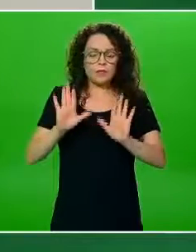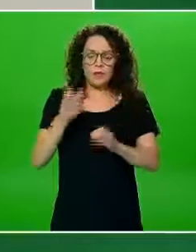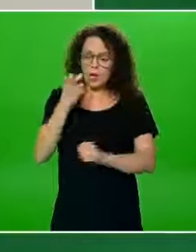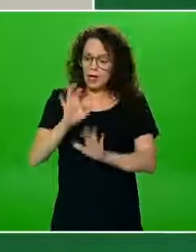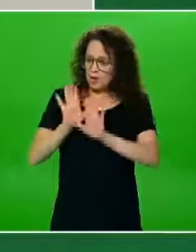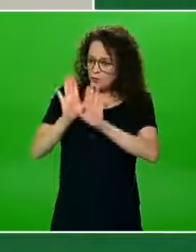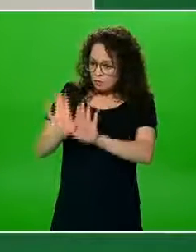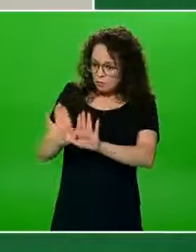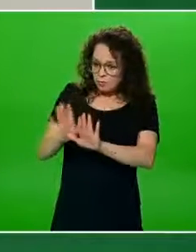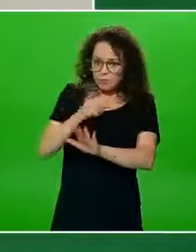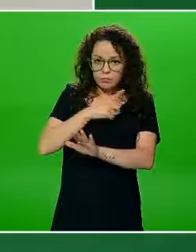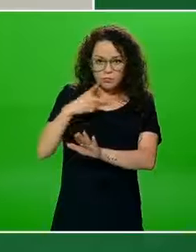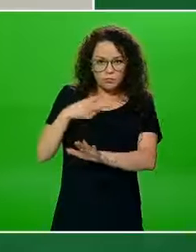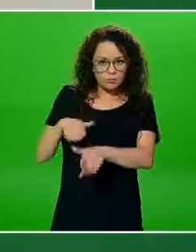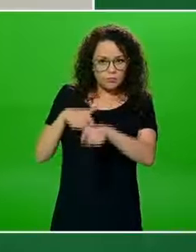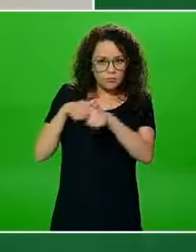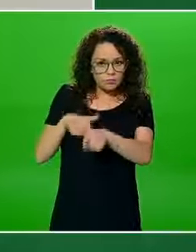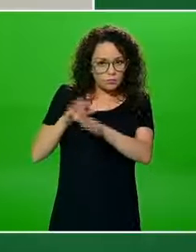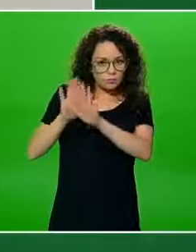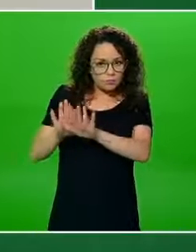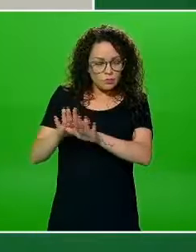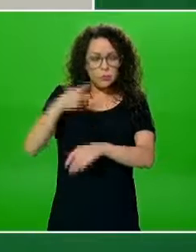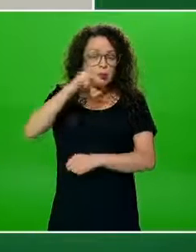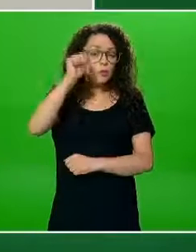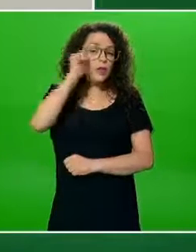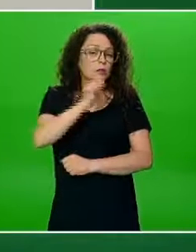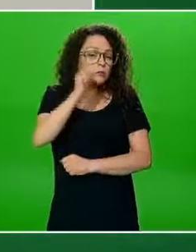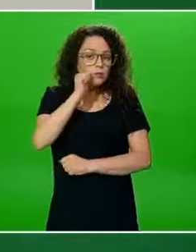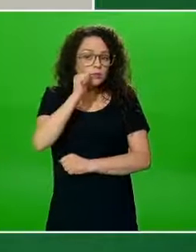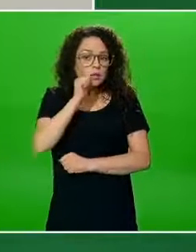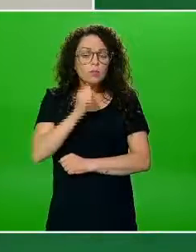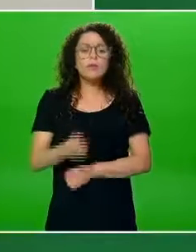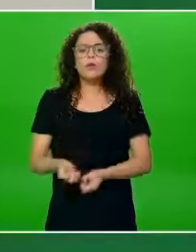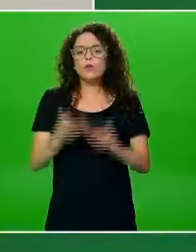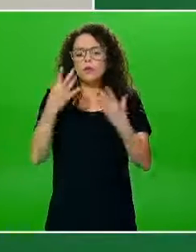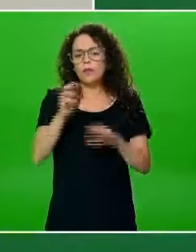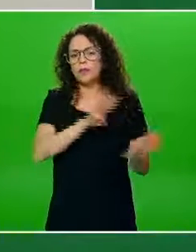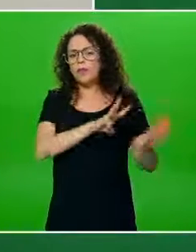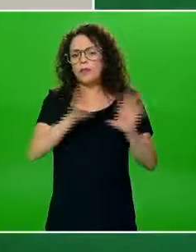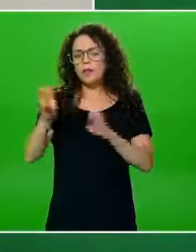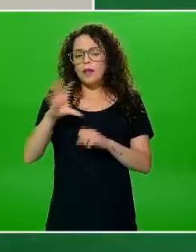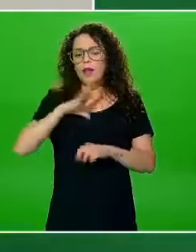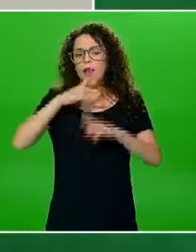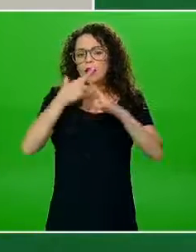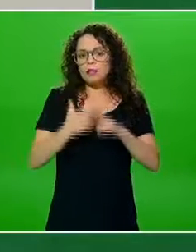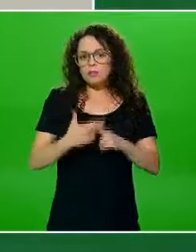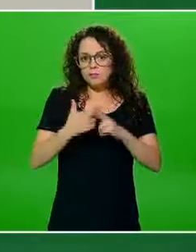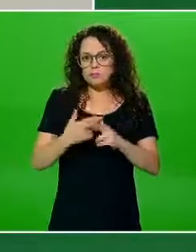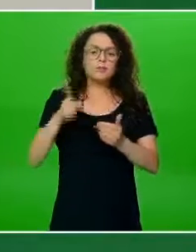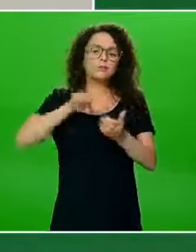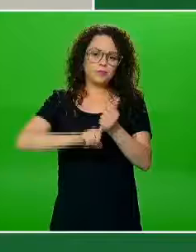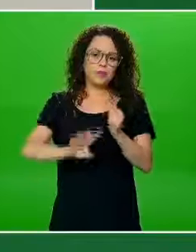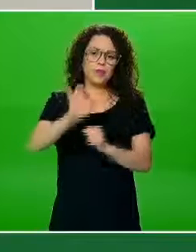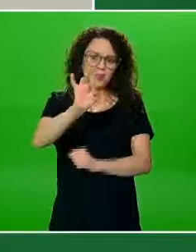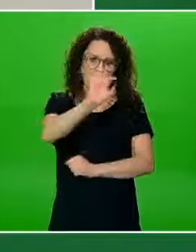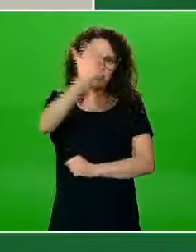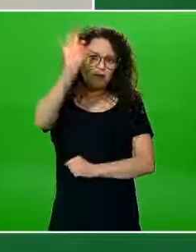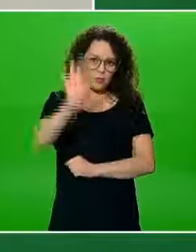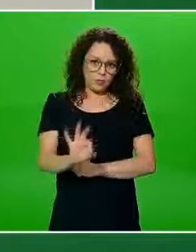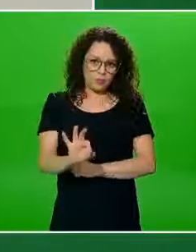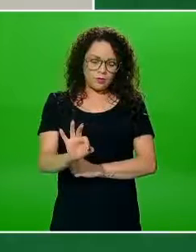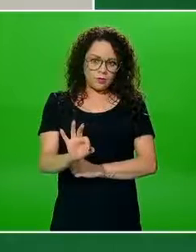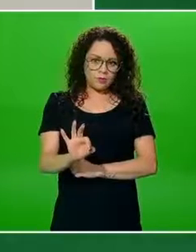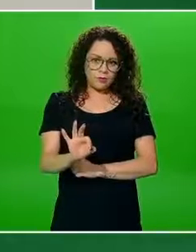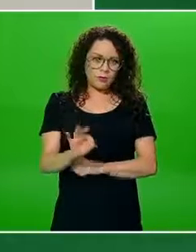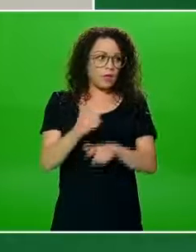de tener como mínimo siempre 300 camas disponibles, o sea, es ese 30%, y son disponibles, o sea,